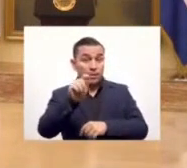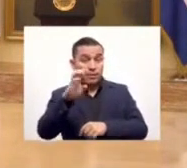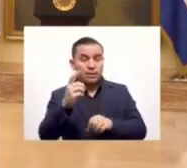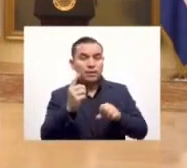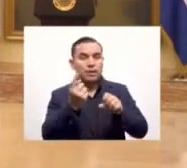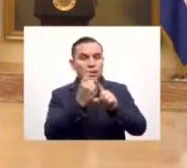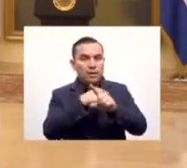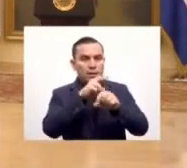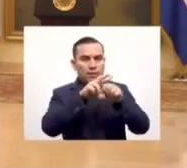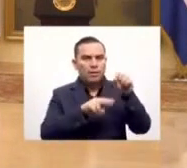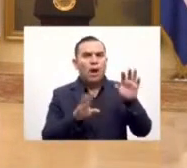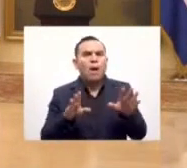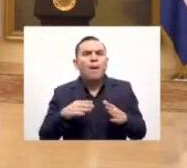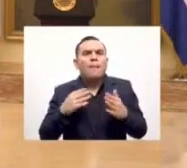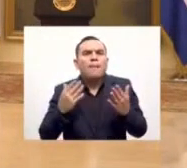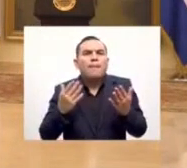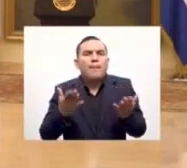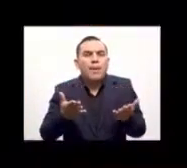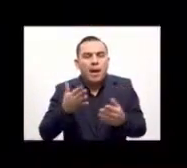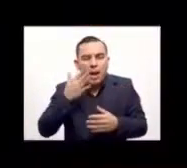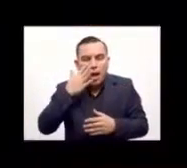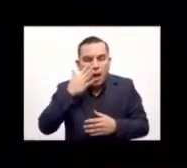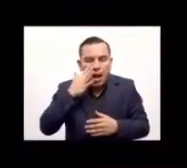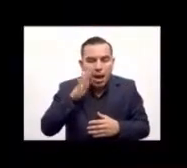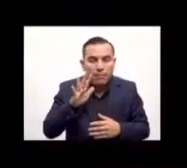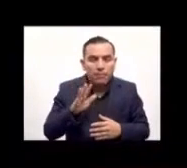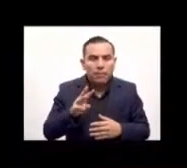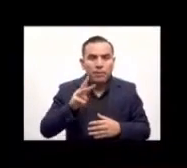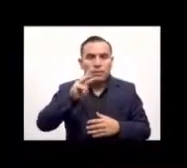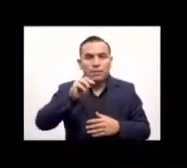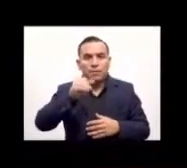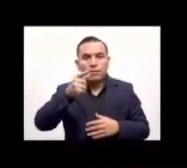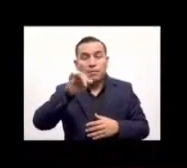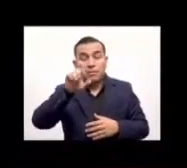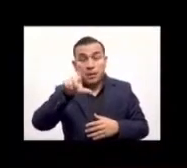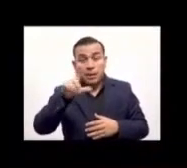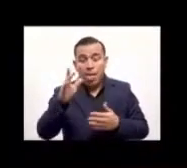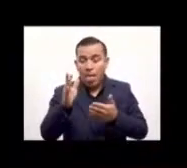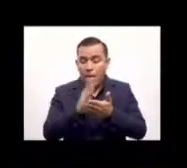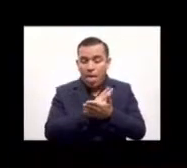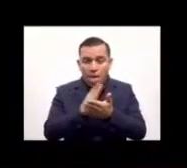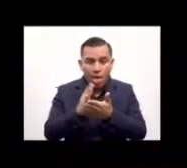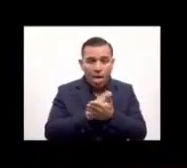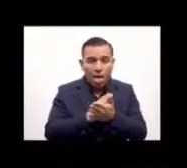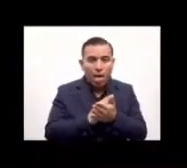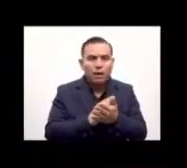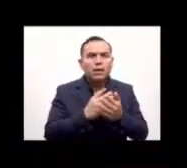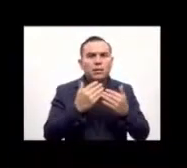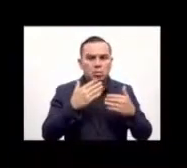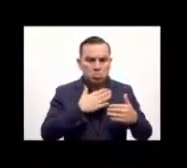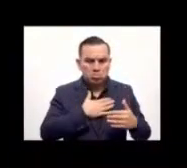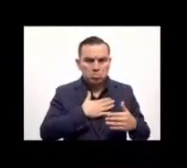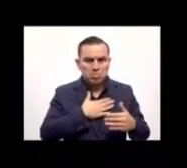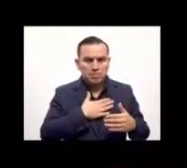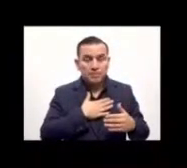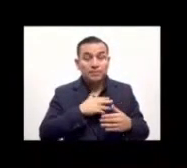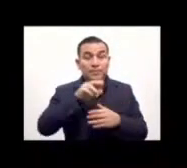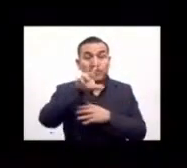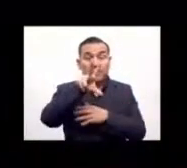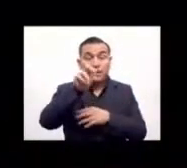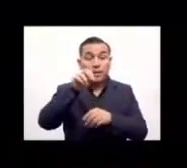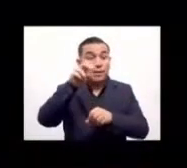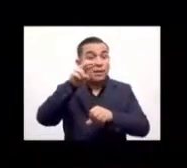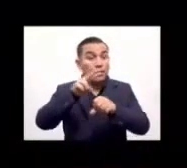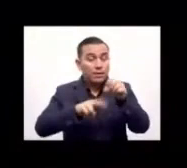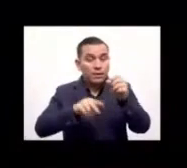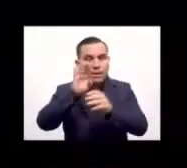En Europa están ahorita evaluando una regulación que se llama MiCA, Markets in Crypto Assets, una regulación que, si me preguntas cuánto